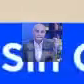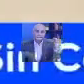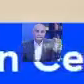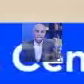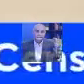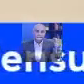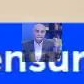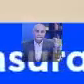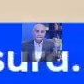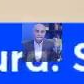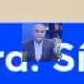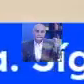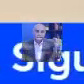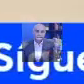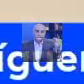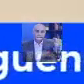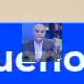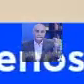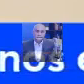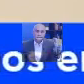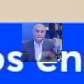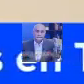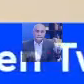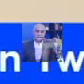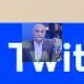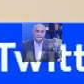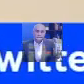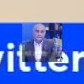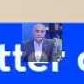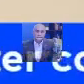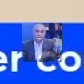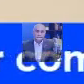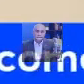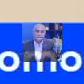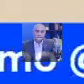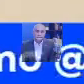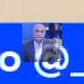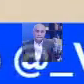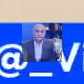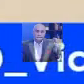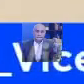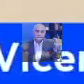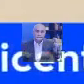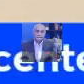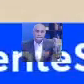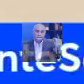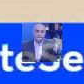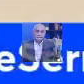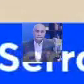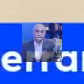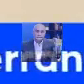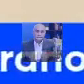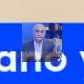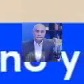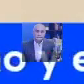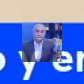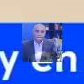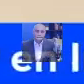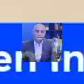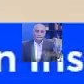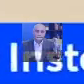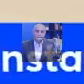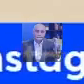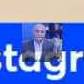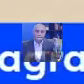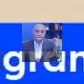dijo. Llamó al presidente Andrés Manuel López Obrador a continuar construyendo instituciones democráticas. Indicó que en el diálogo de hoy se hablará